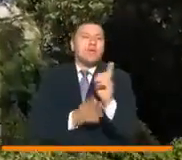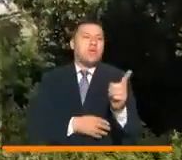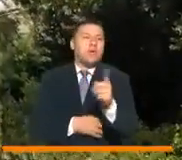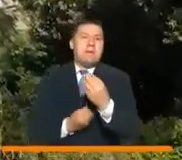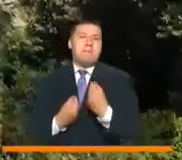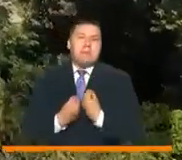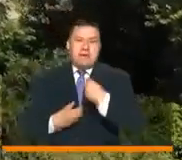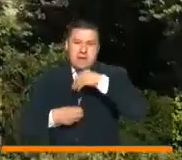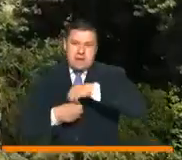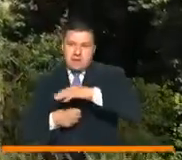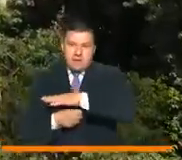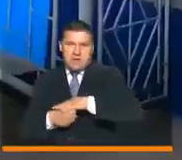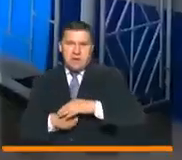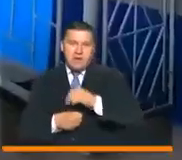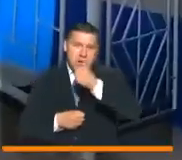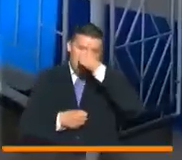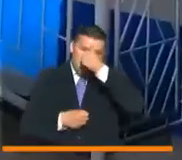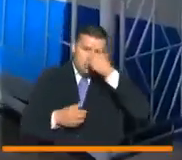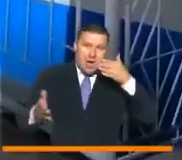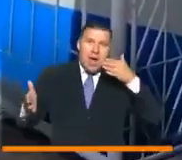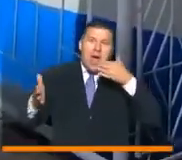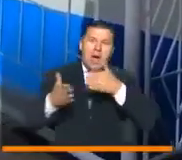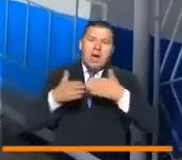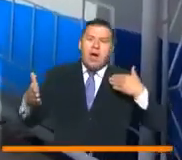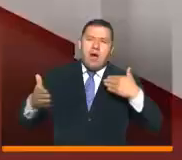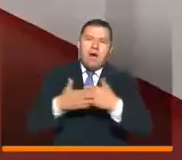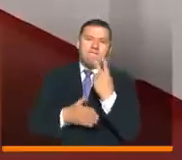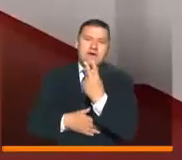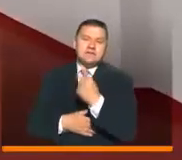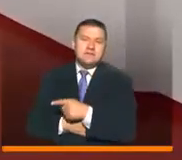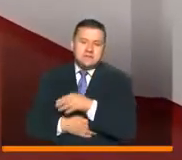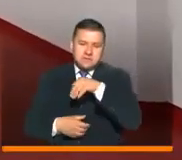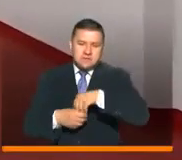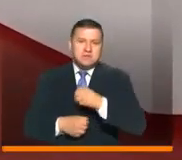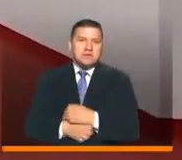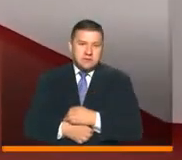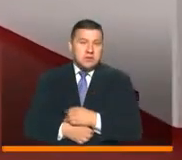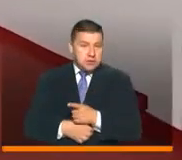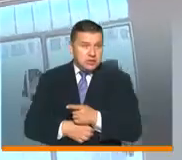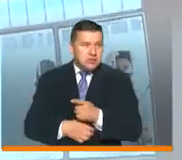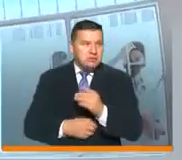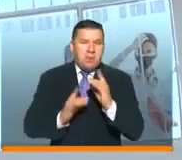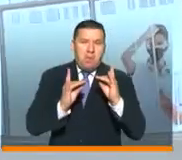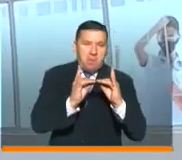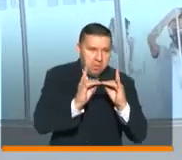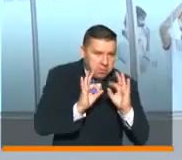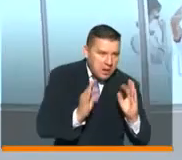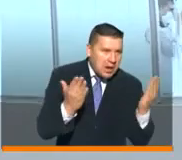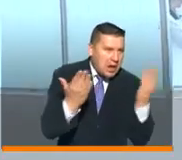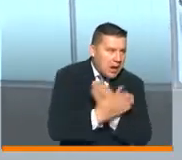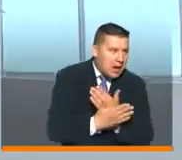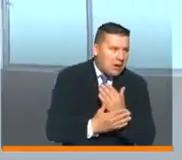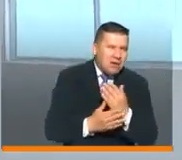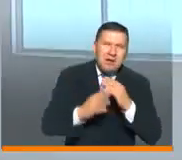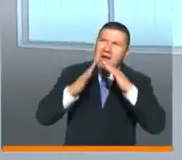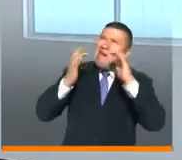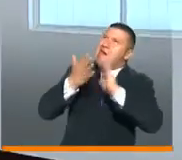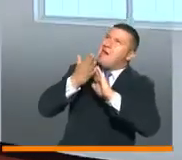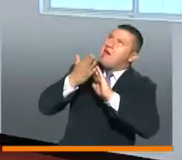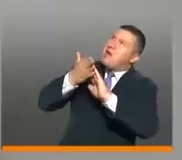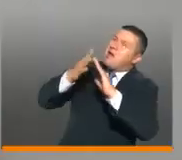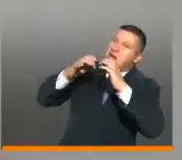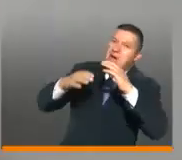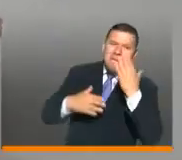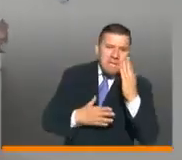viven aquí de domingo hasta los días viernes. En esta residencia se intervinieron los dormitorios, se cambiaron las cubiertas, las